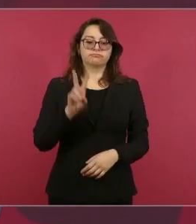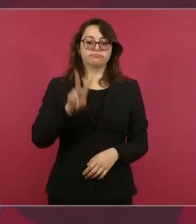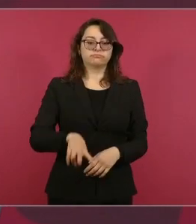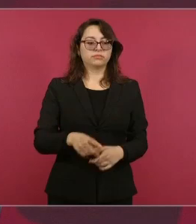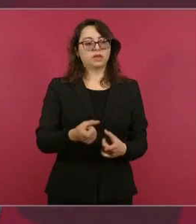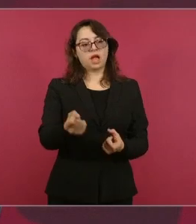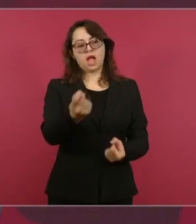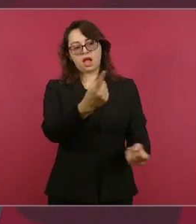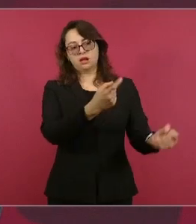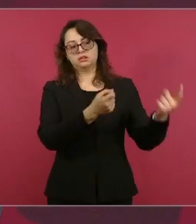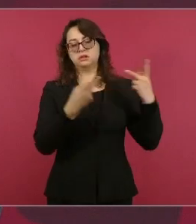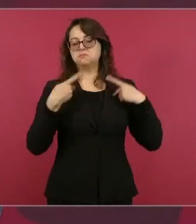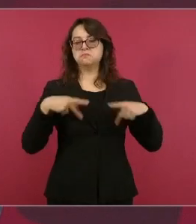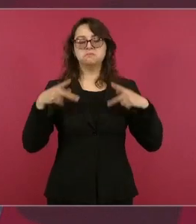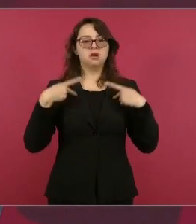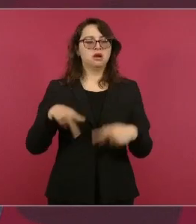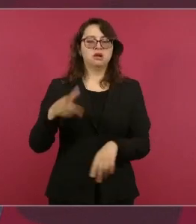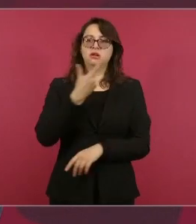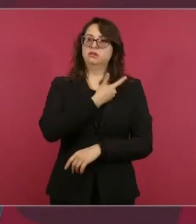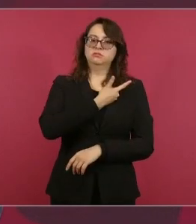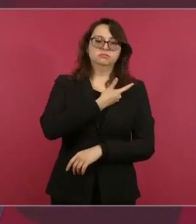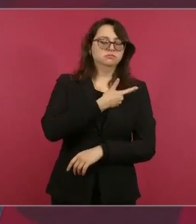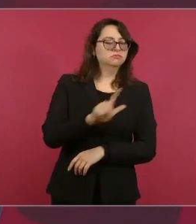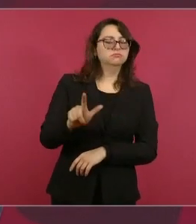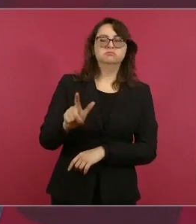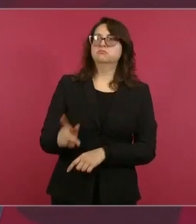Y se está procediendo legalmente,